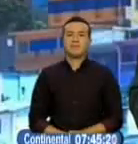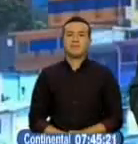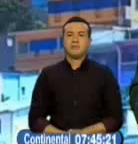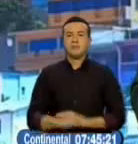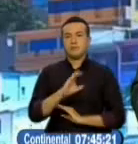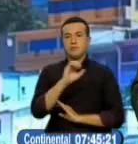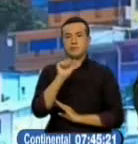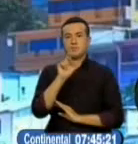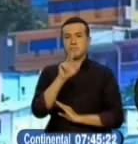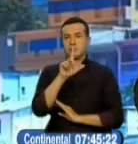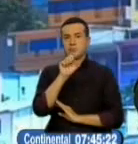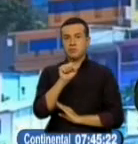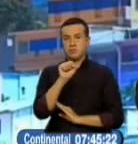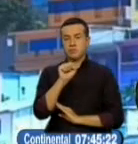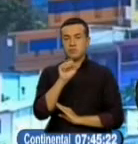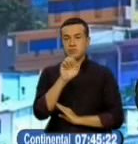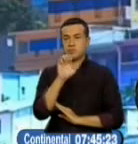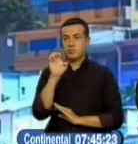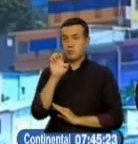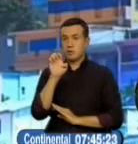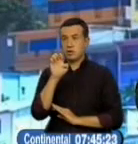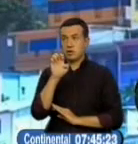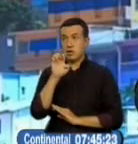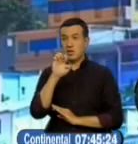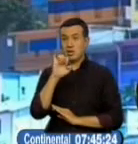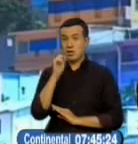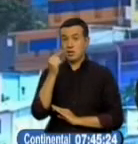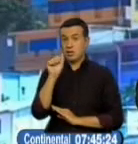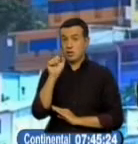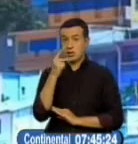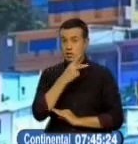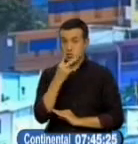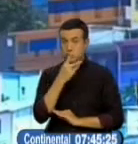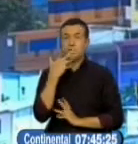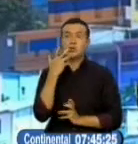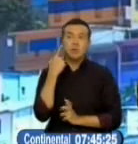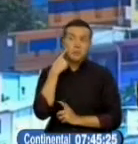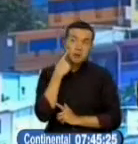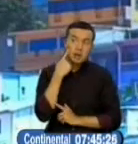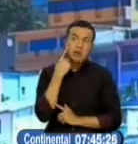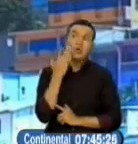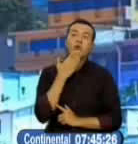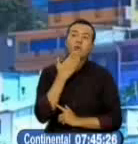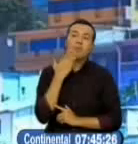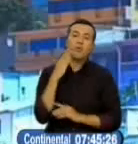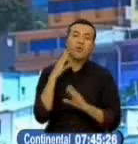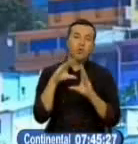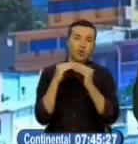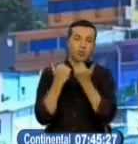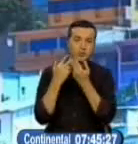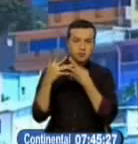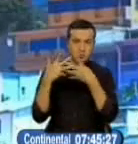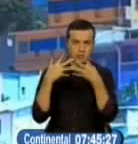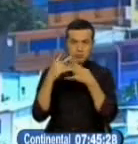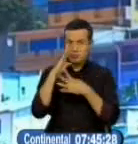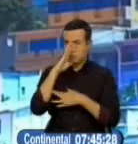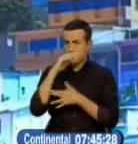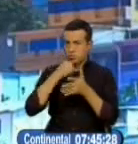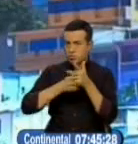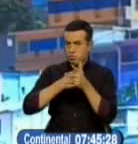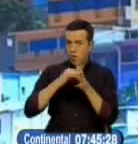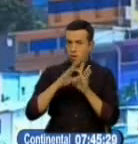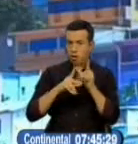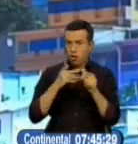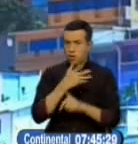Carlos Rabascal y Javier Zabalaega se esperan conocer las atribuciones que tendría el Frente de Transparencia propuesto por el jefe de Estado, Lenín Moreno, para la lucha contra la